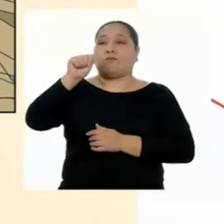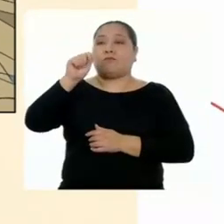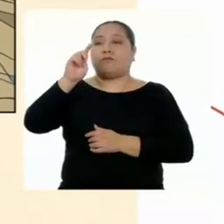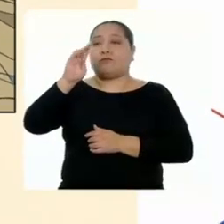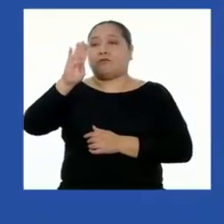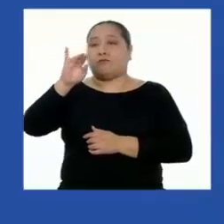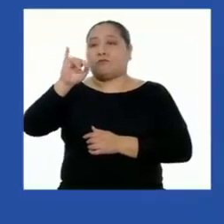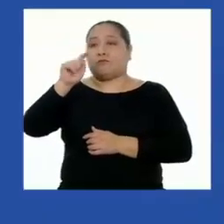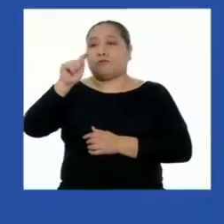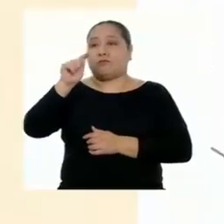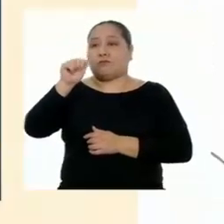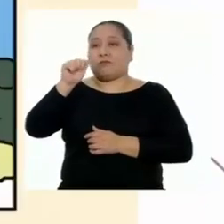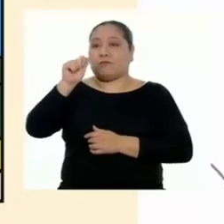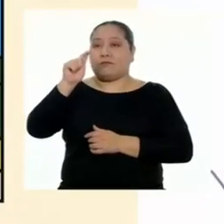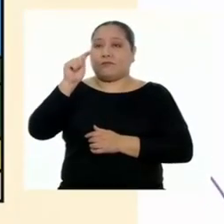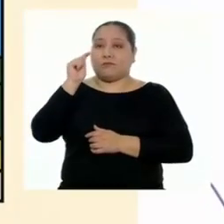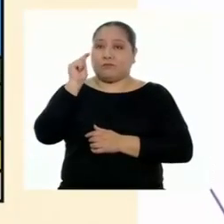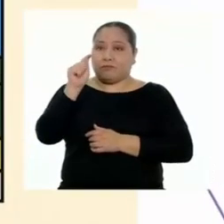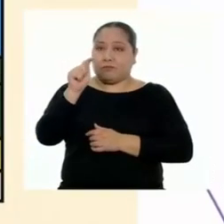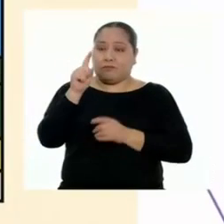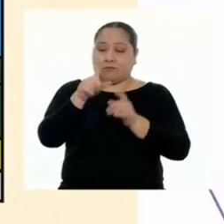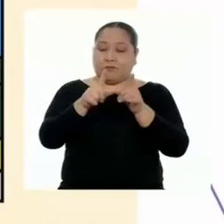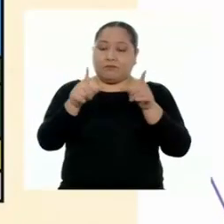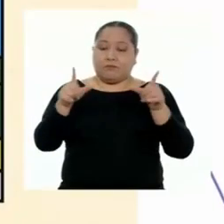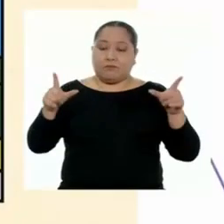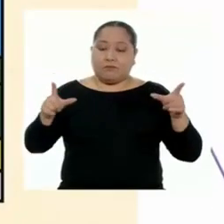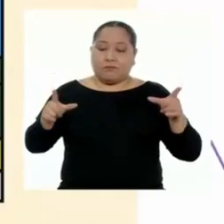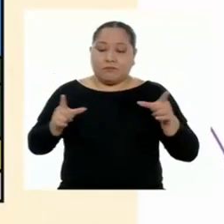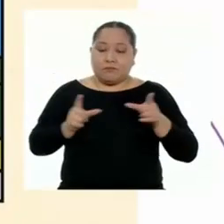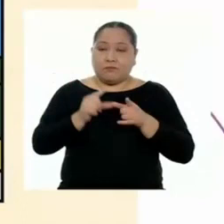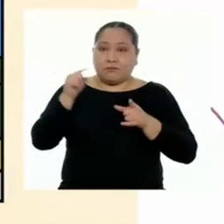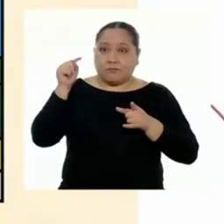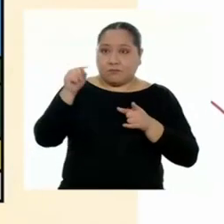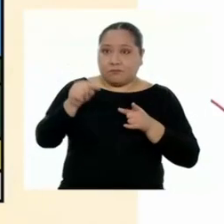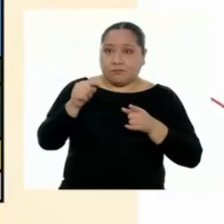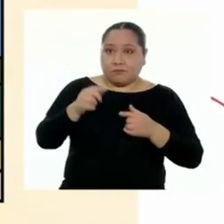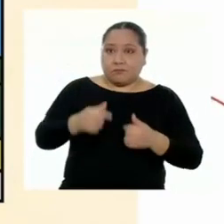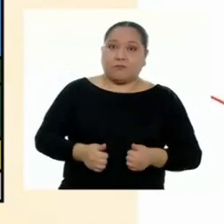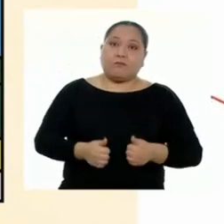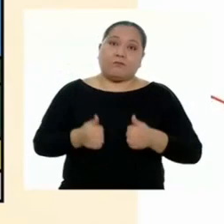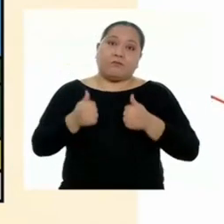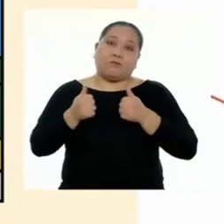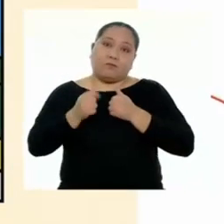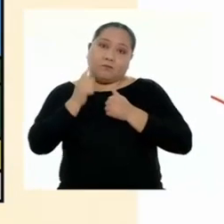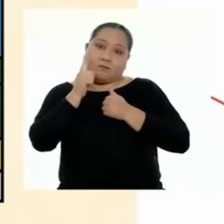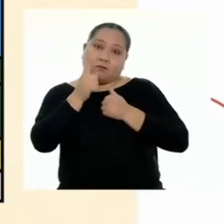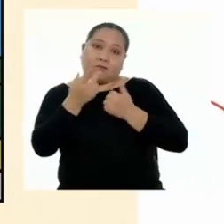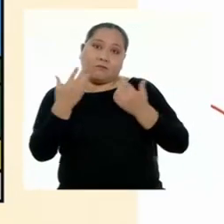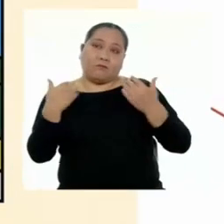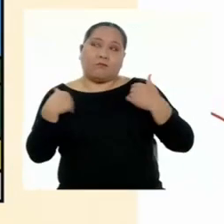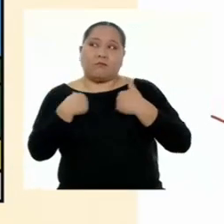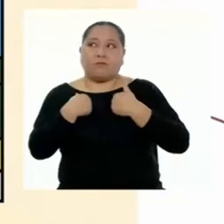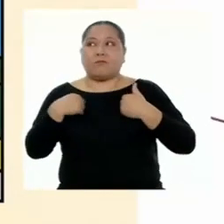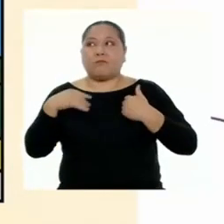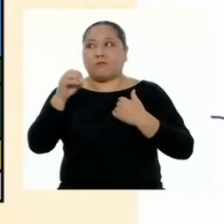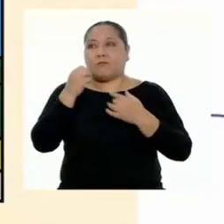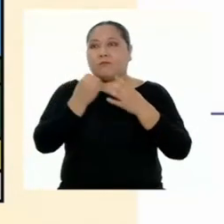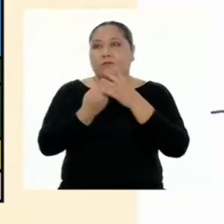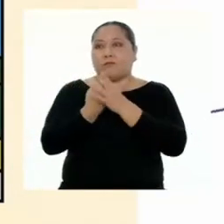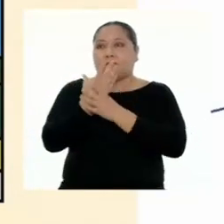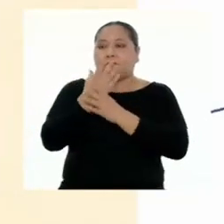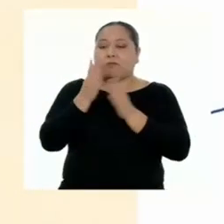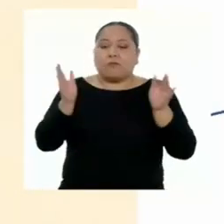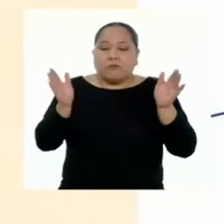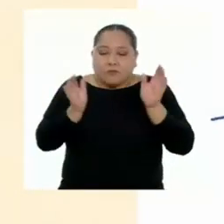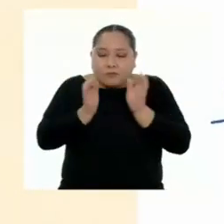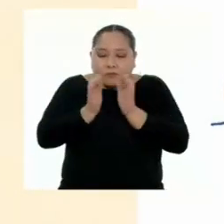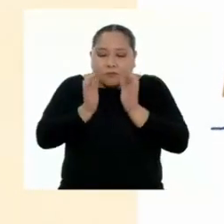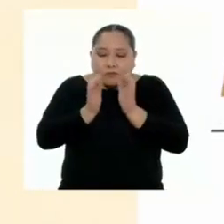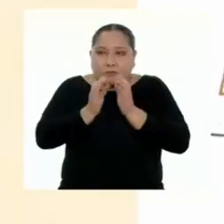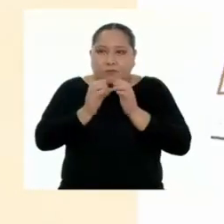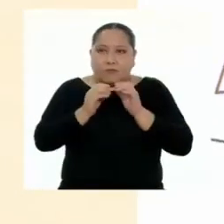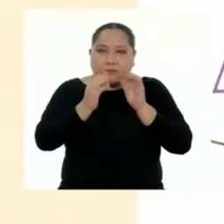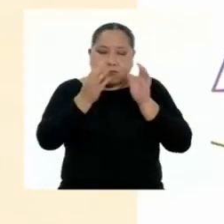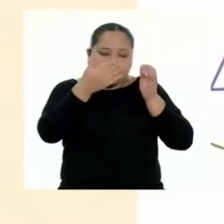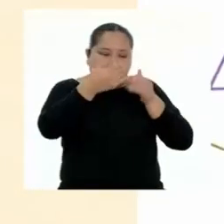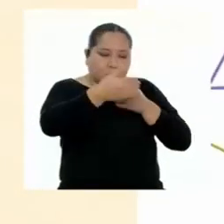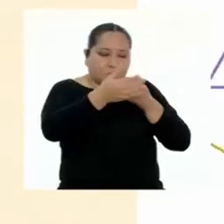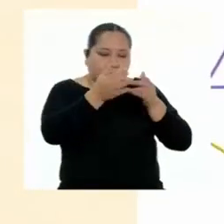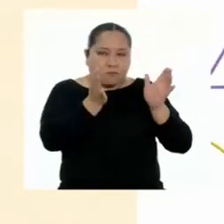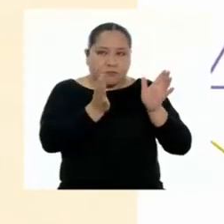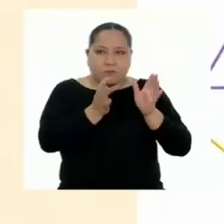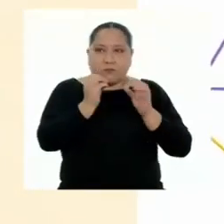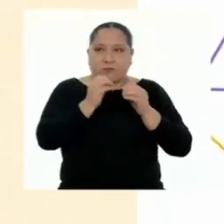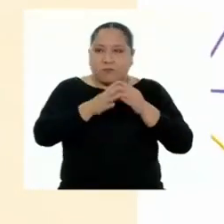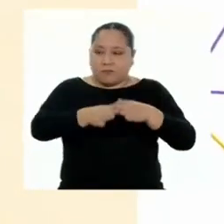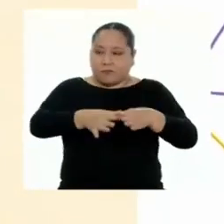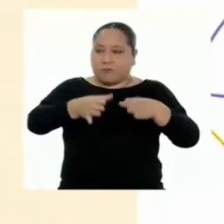especie, ¿no, profesora? El hábitat es un lugar donde vive un ser vivo. Puede ser muy pequeño, como un acuario, o